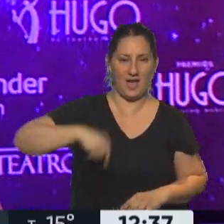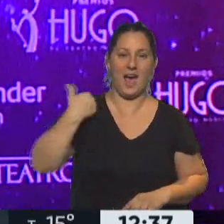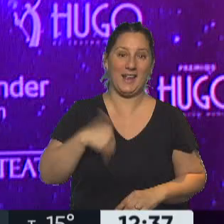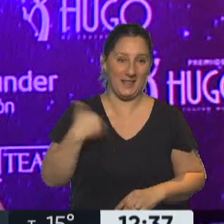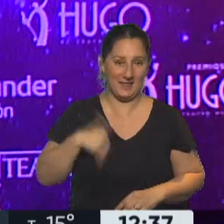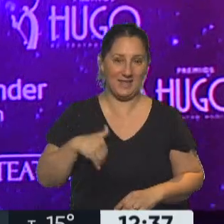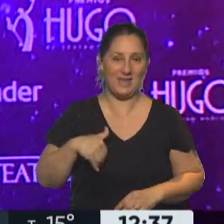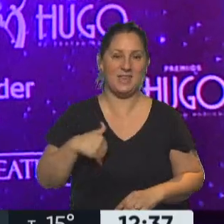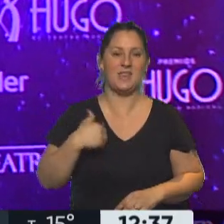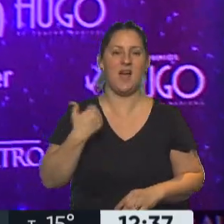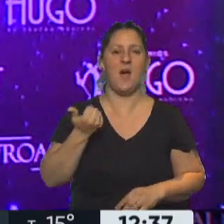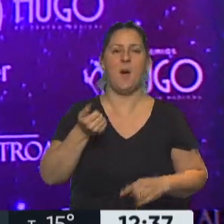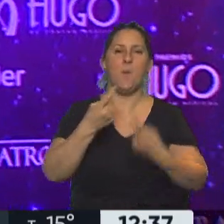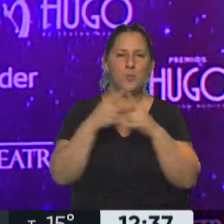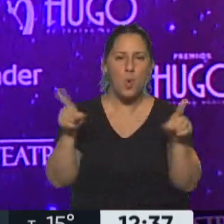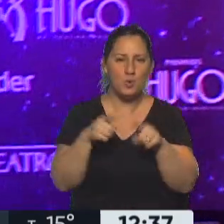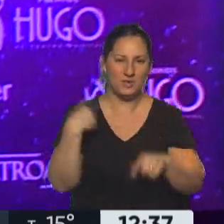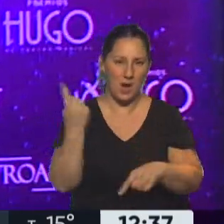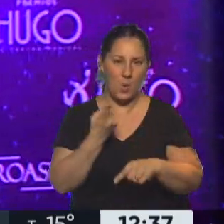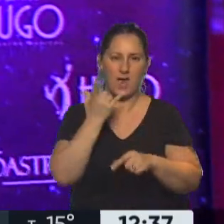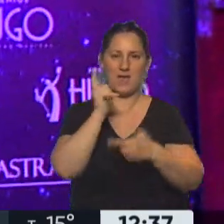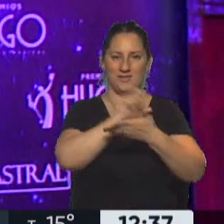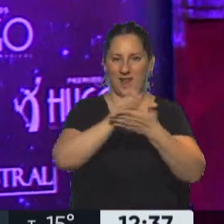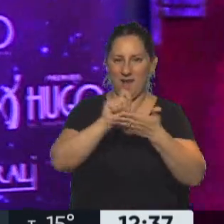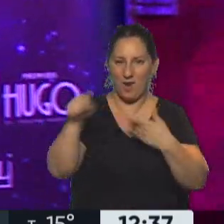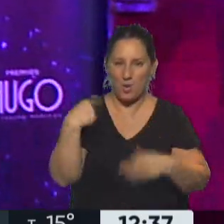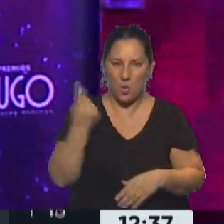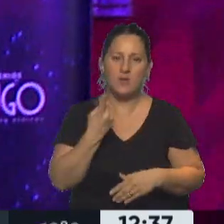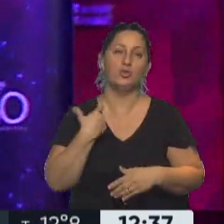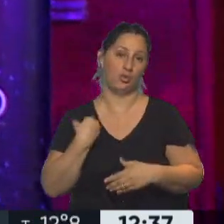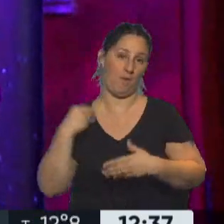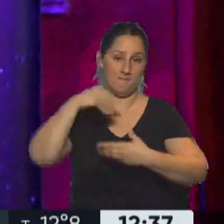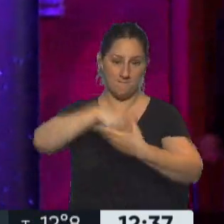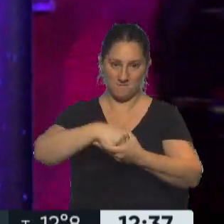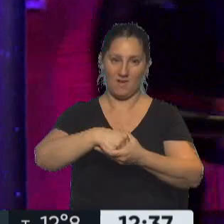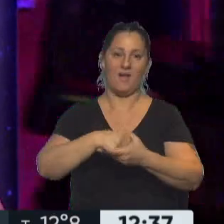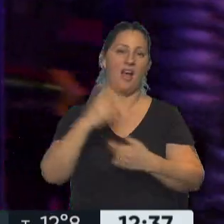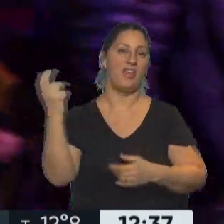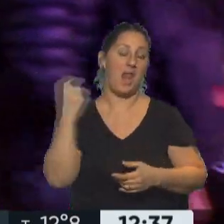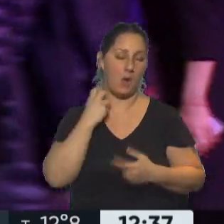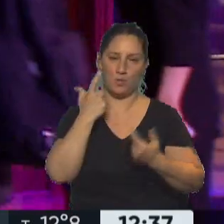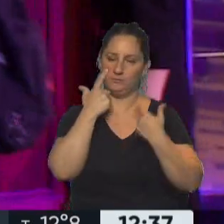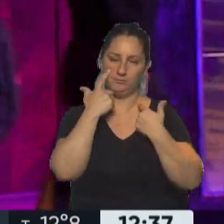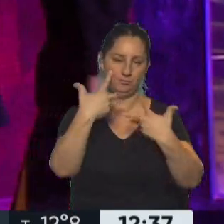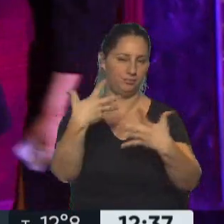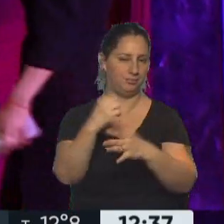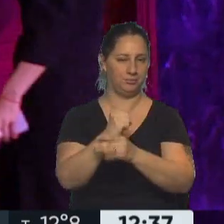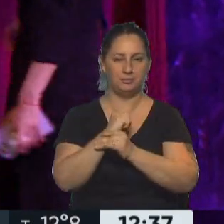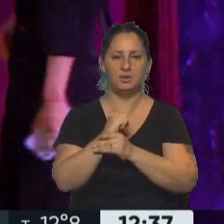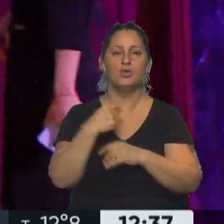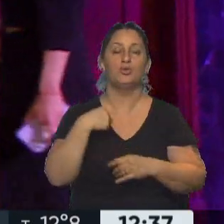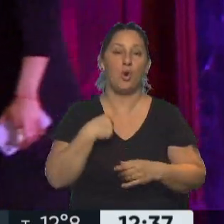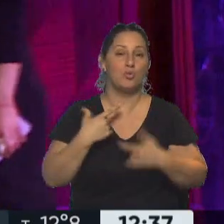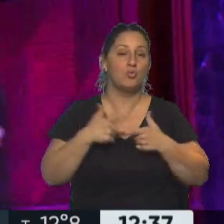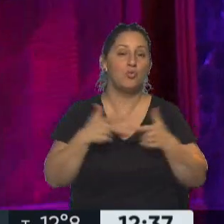argentino, de que sean nuestras letras, nuestra música, y de ser parte de esto que es un fenómeno, ¿no? Drácula es un fenómeno. Tuve el